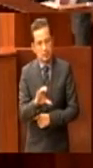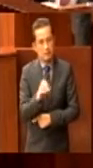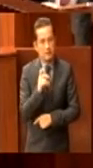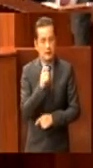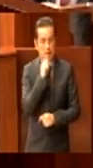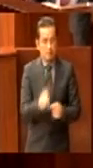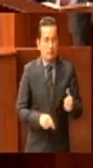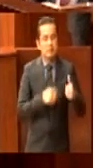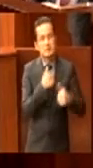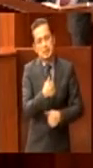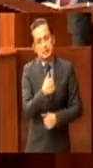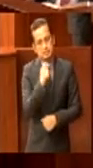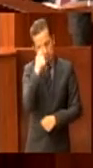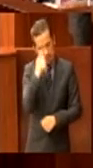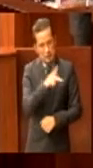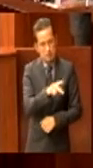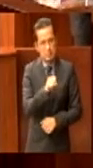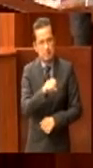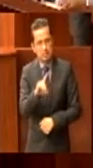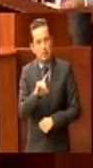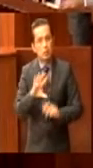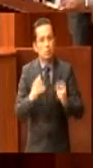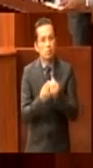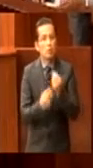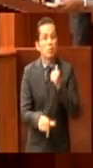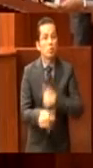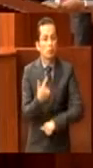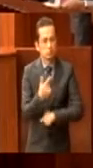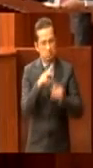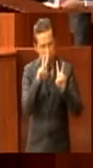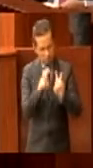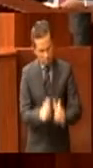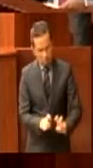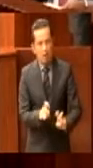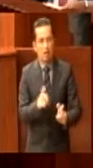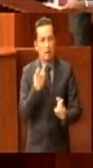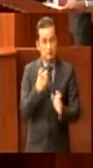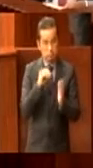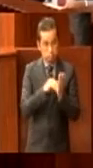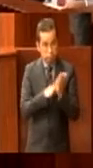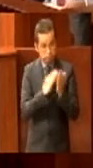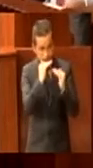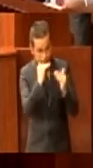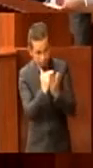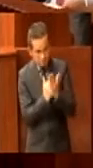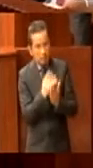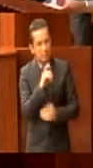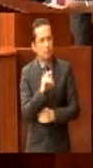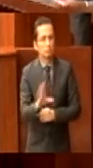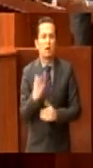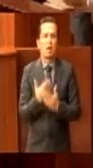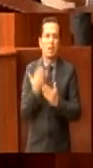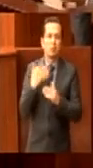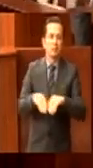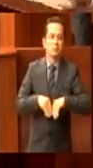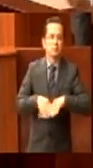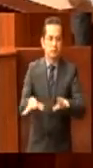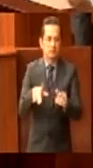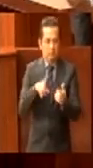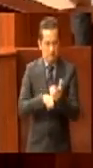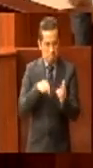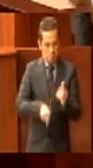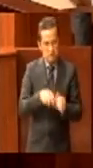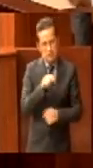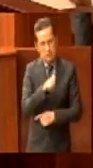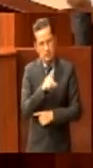y seis de órgano distrital lo que hacen un total de doce asuntos cuyos datos de identificación se precisan en el aviso que se fijó en los estrados de este